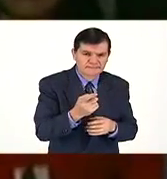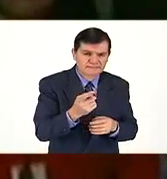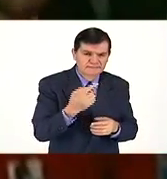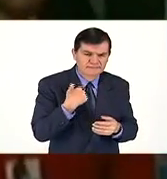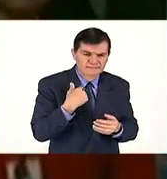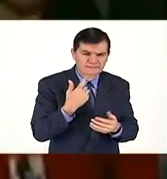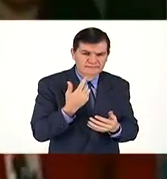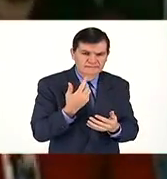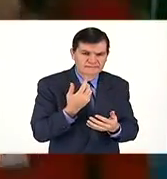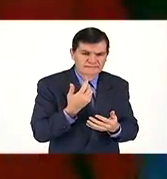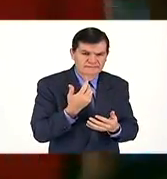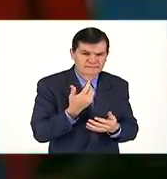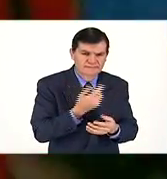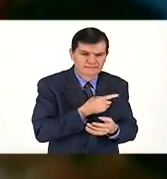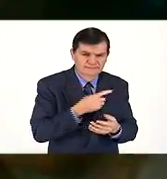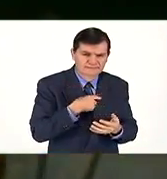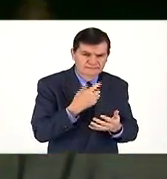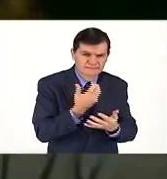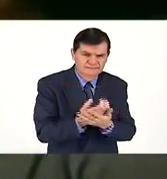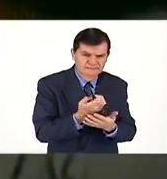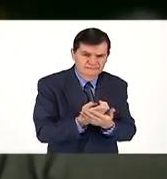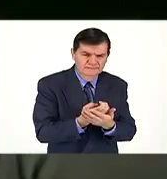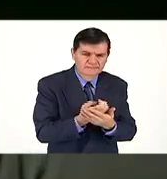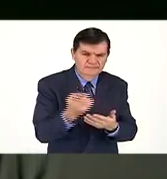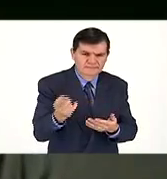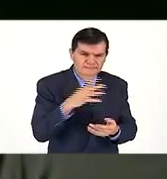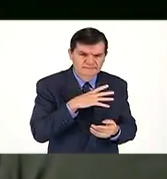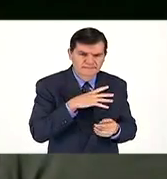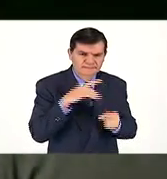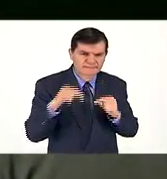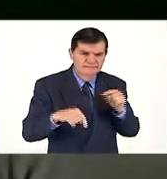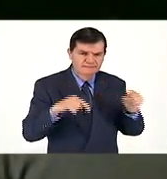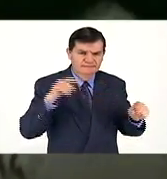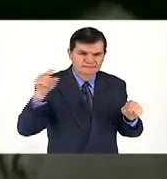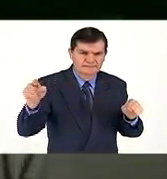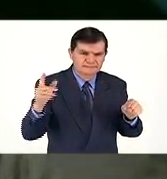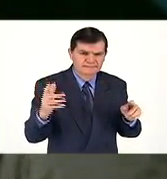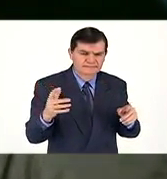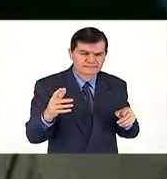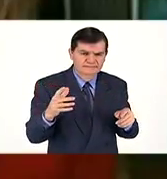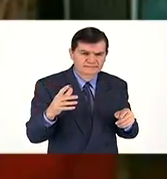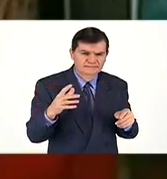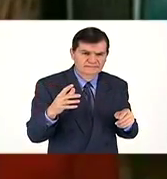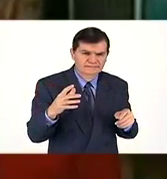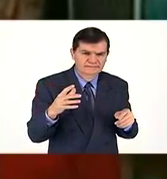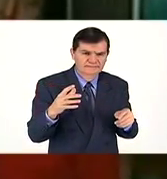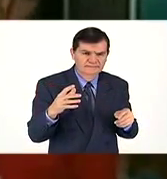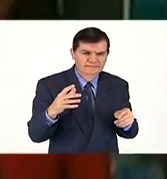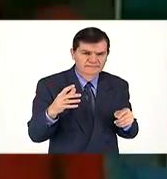económica la verdad ha hecho que aquí haya una gran